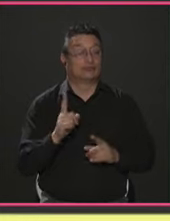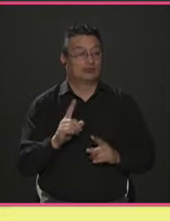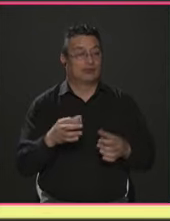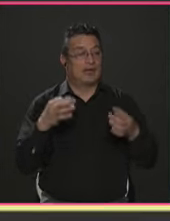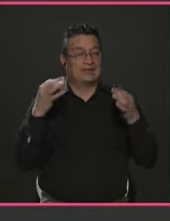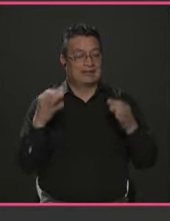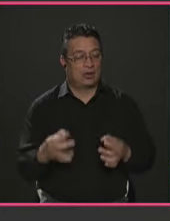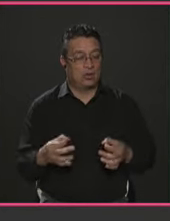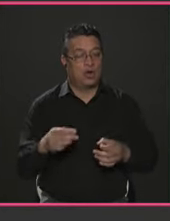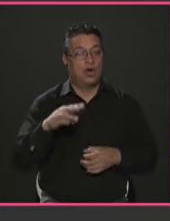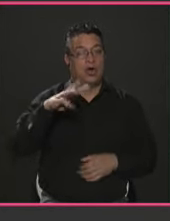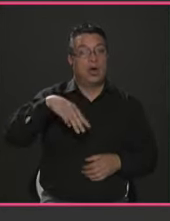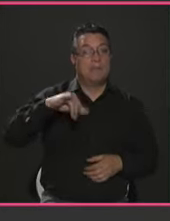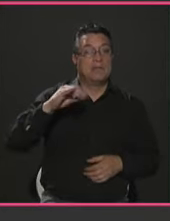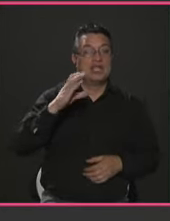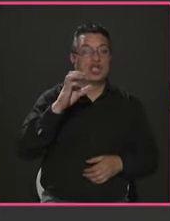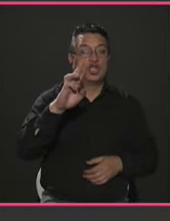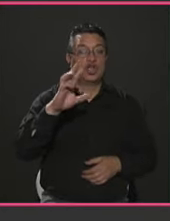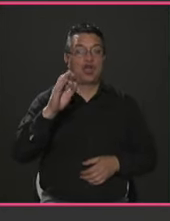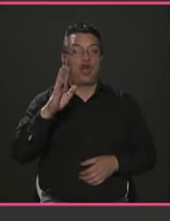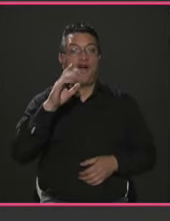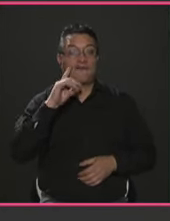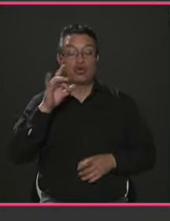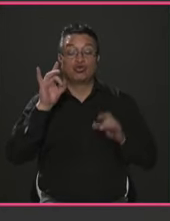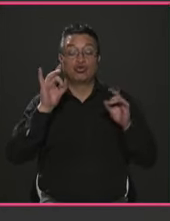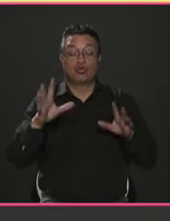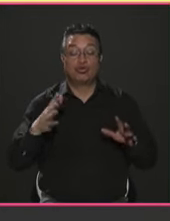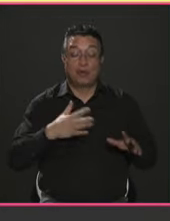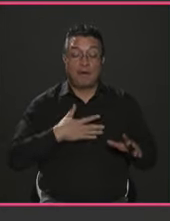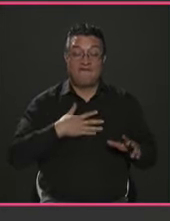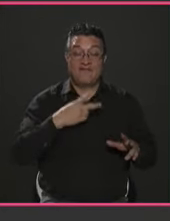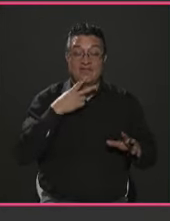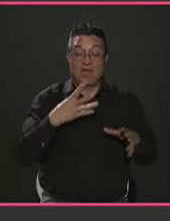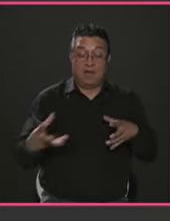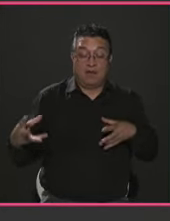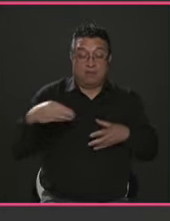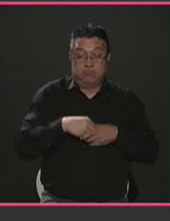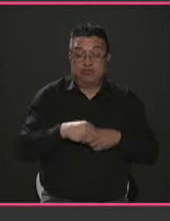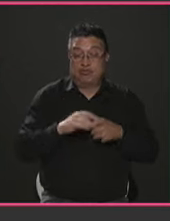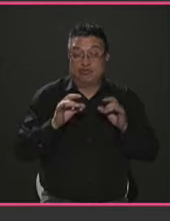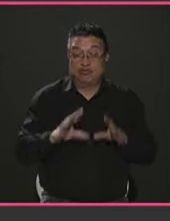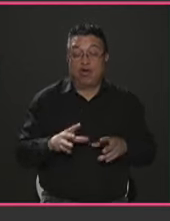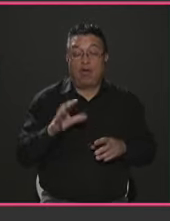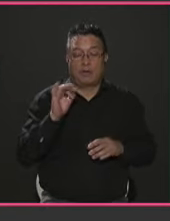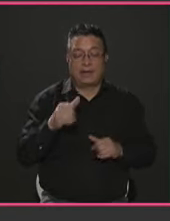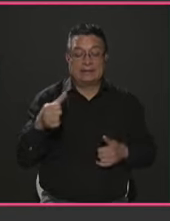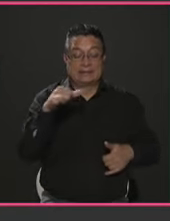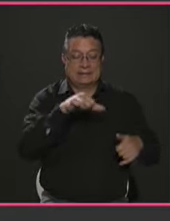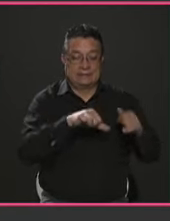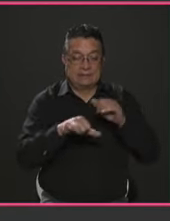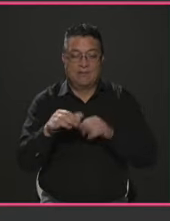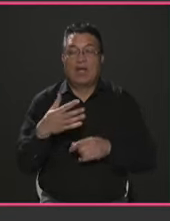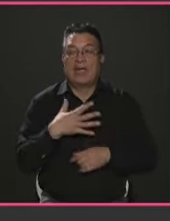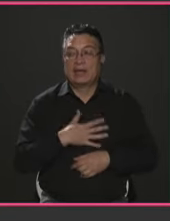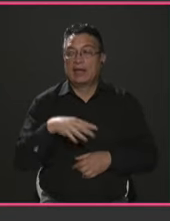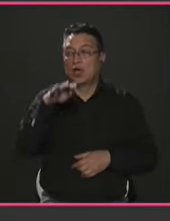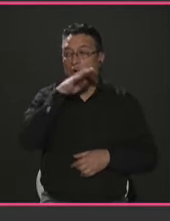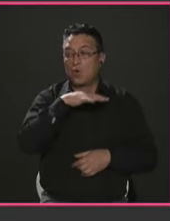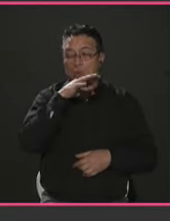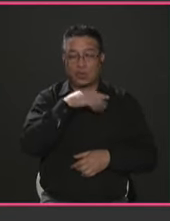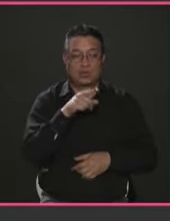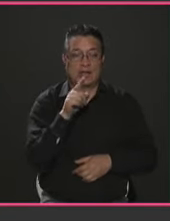los microbios sean inherentes a nuestra vida y naturalmente los científicos queremos usar estas